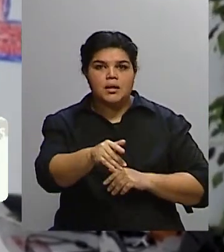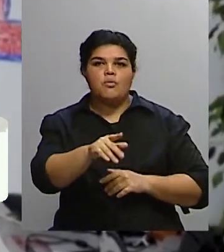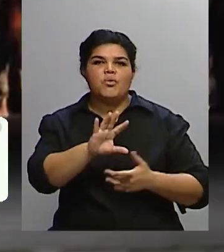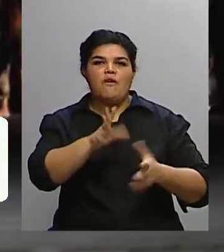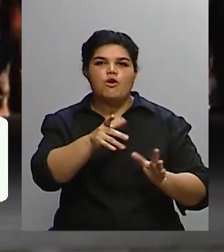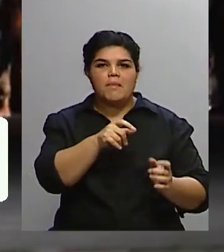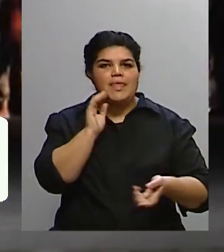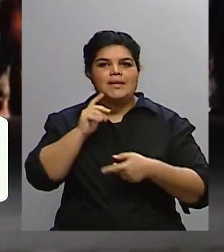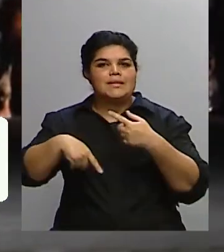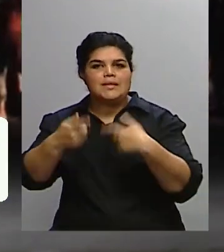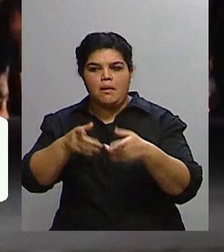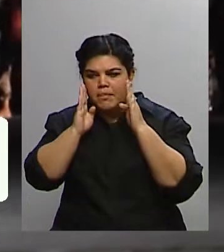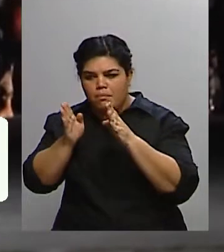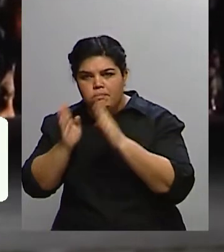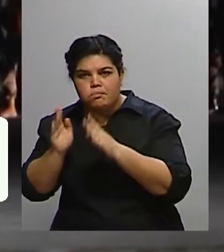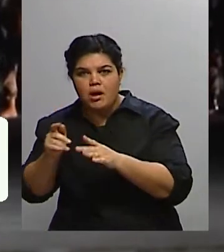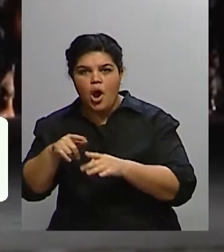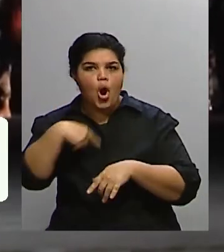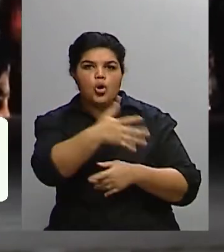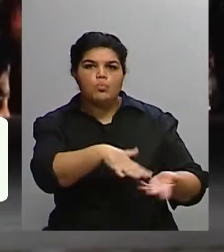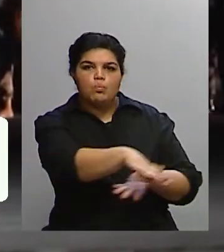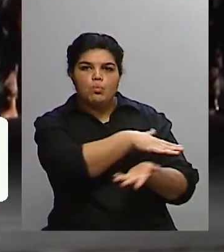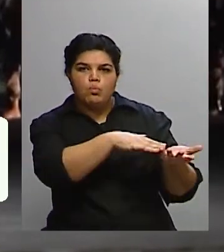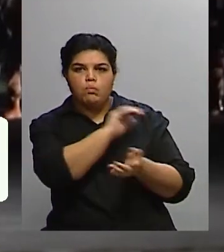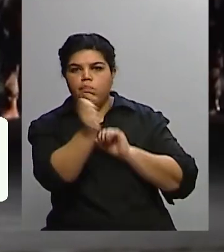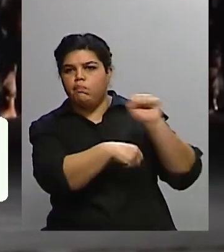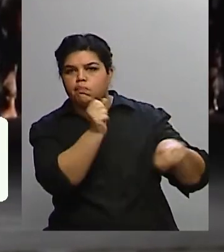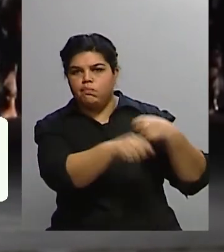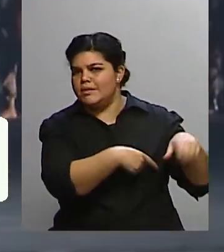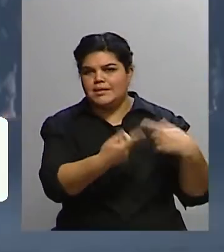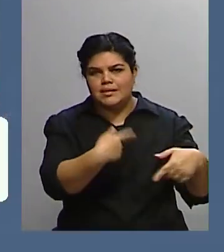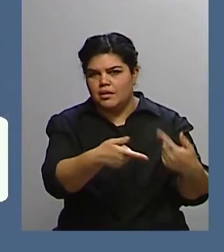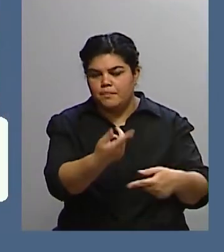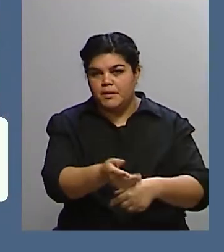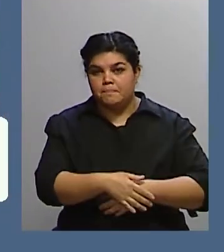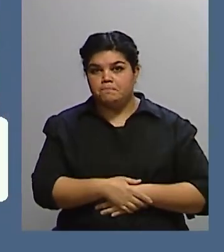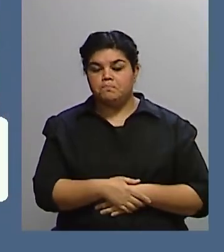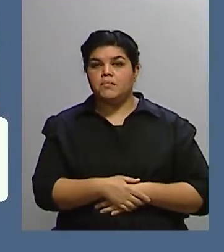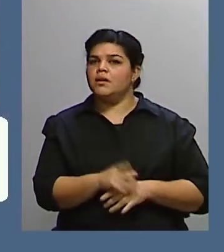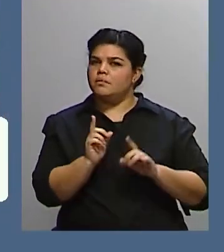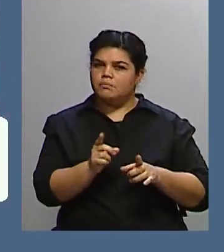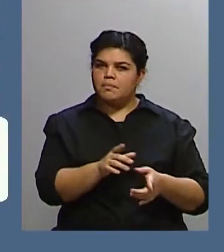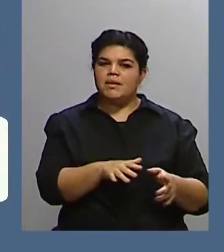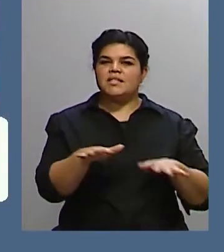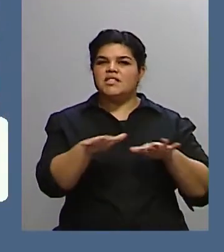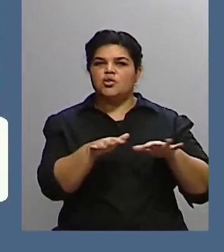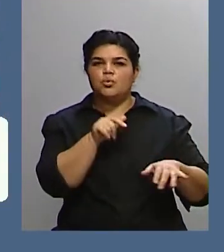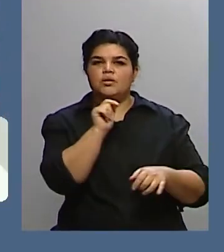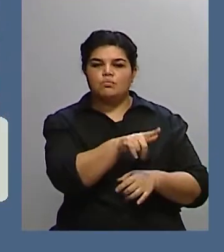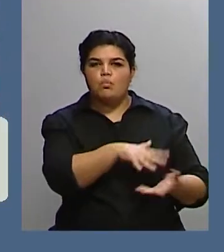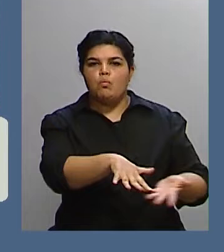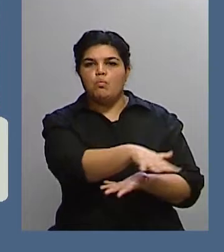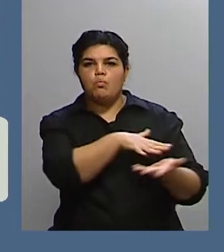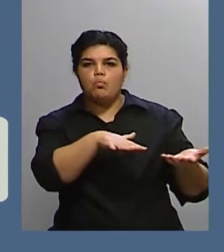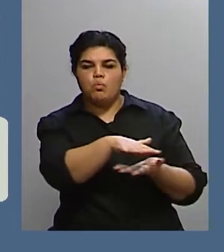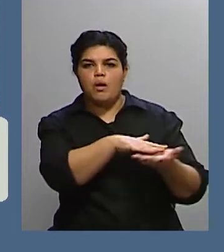cual. Justamente uno piensa que frente a esta situación que ha vivido este pueblo o cualquier pueblo originario de ahí del